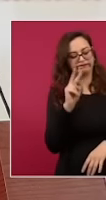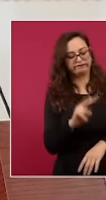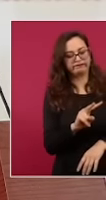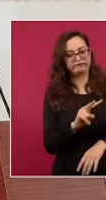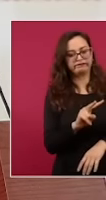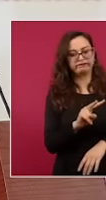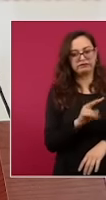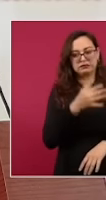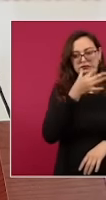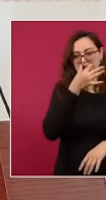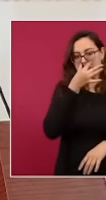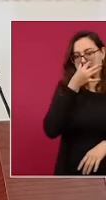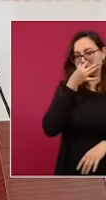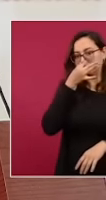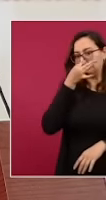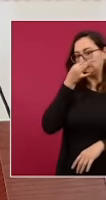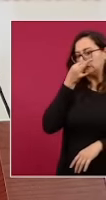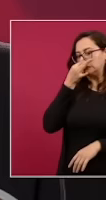hacían esto,